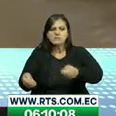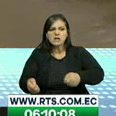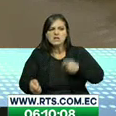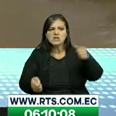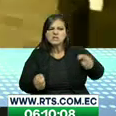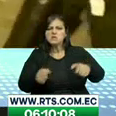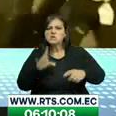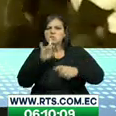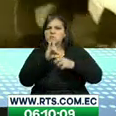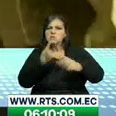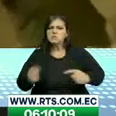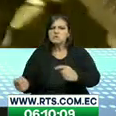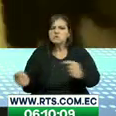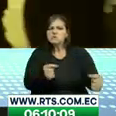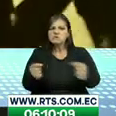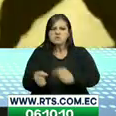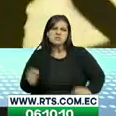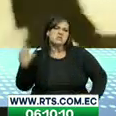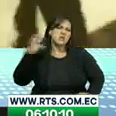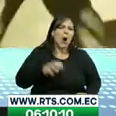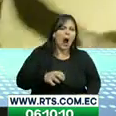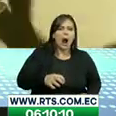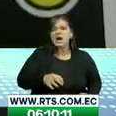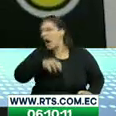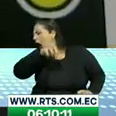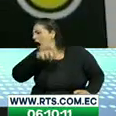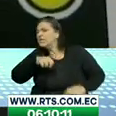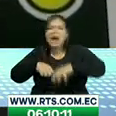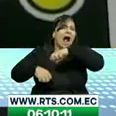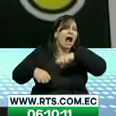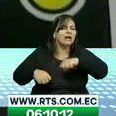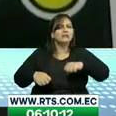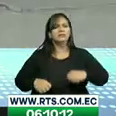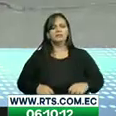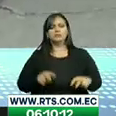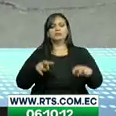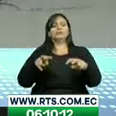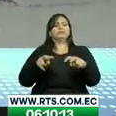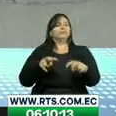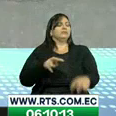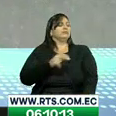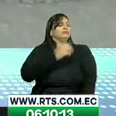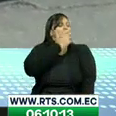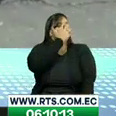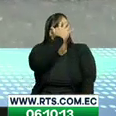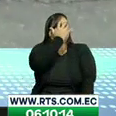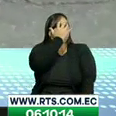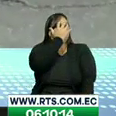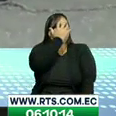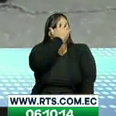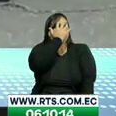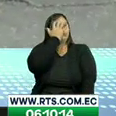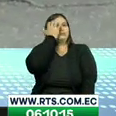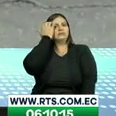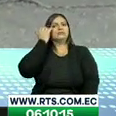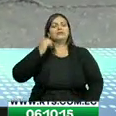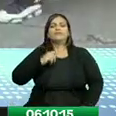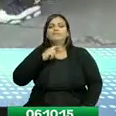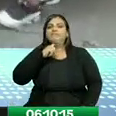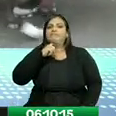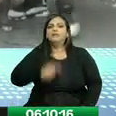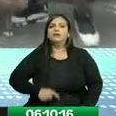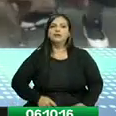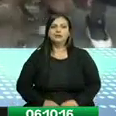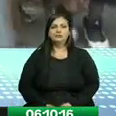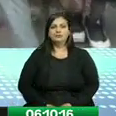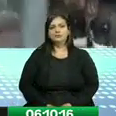Clandestinos, y son unos cuadros dantescos, unos cuadros no imaginables. Horrible. Cómo abusan de un animalito, porque yo digo